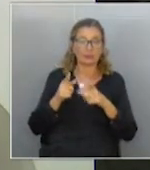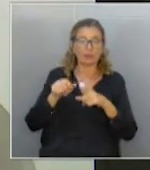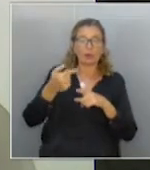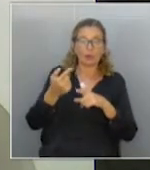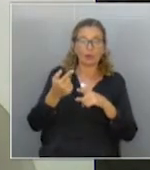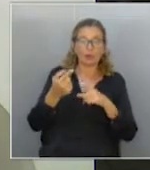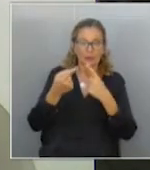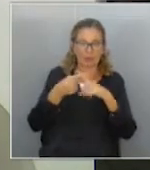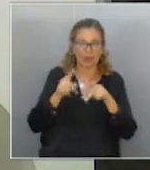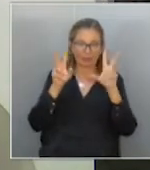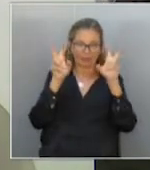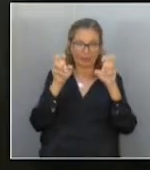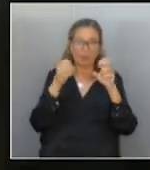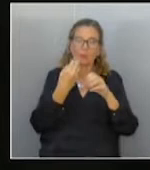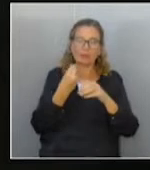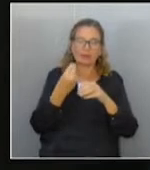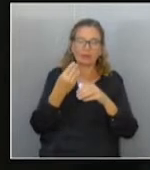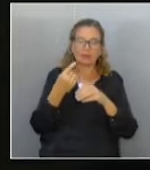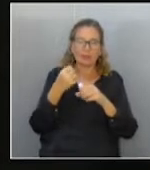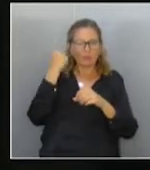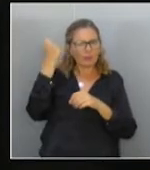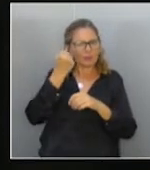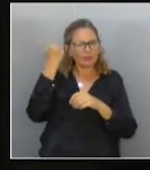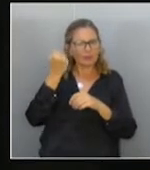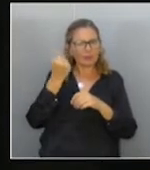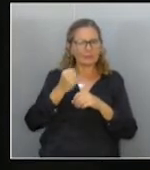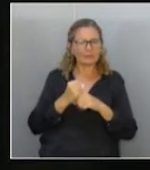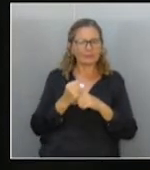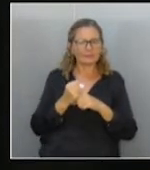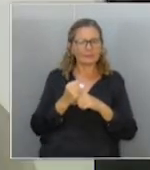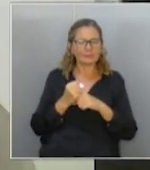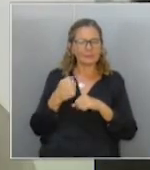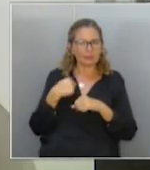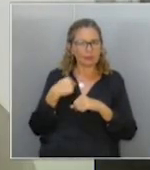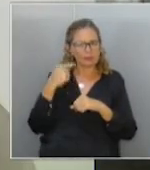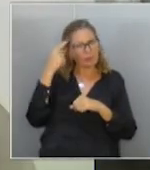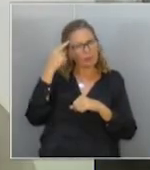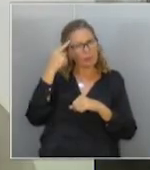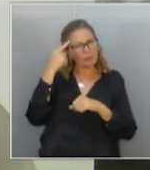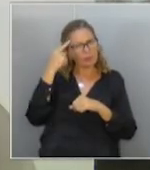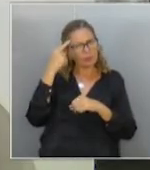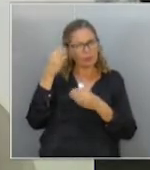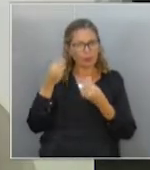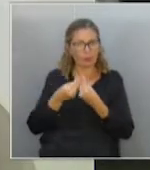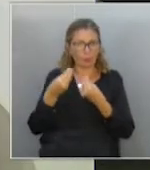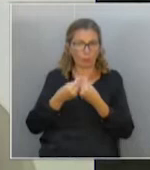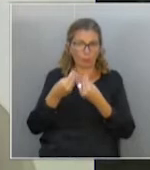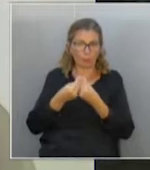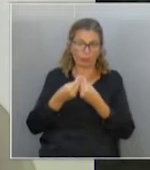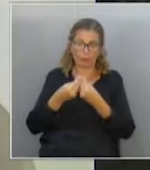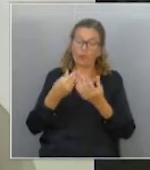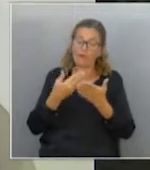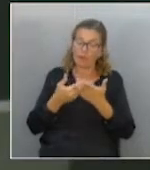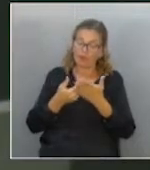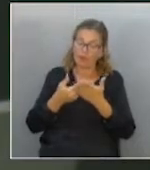funciones. ¿Por qué les resulta importante? Yo pienso que porque todavía queda mucho camino que recorrer,